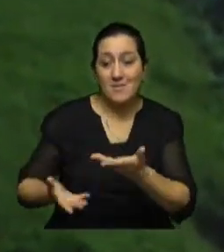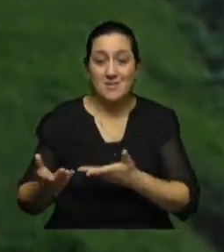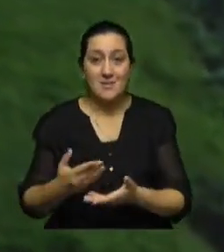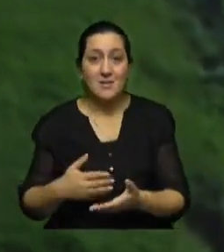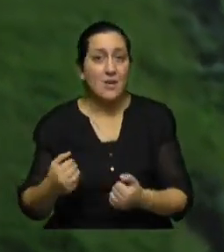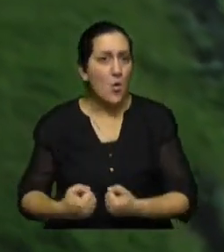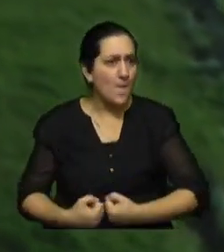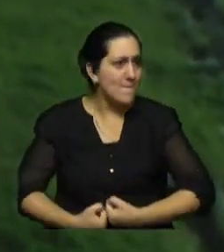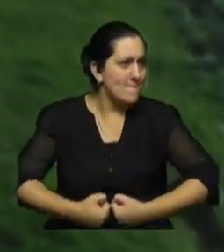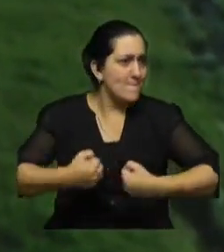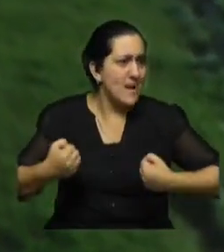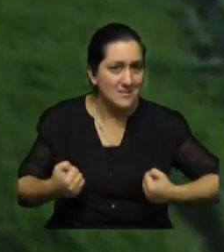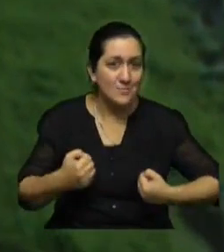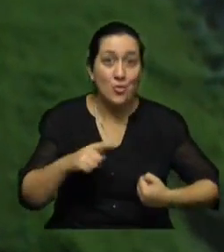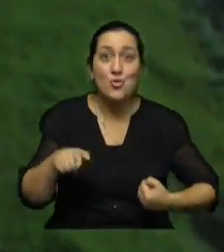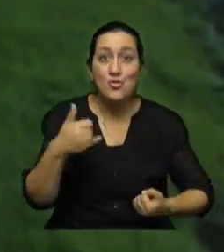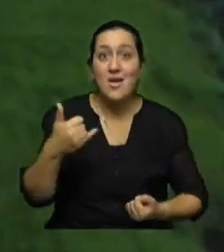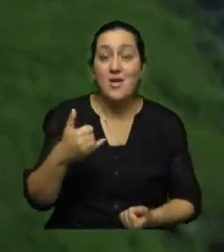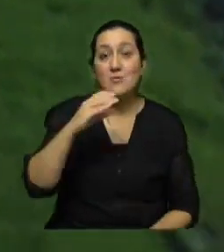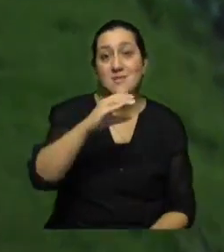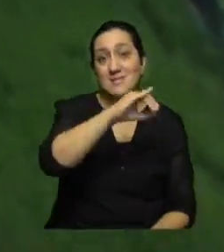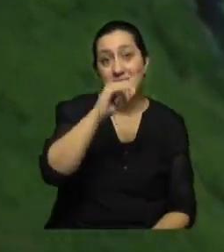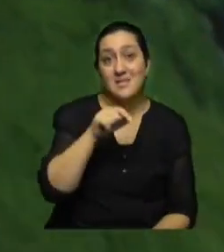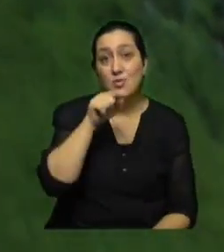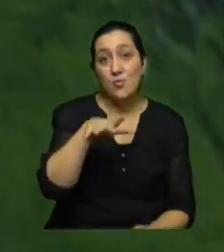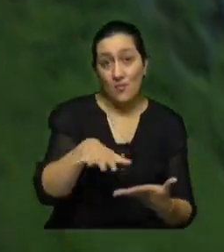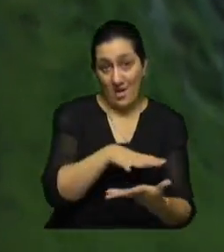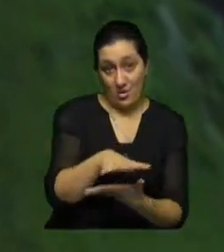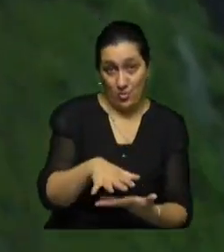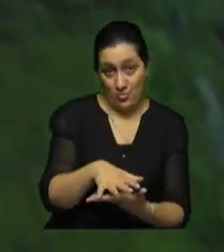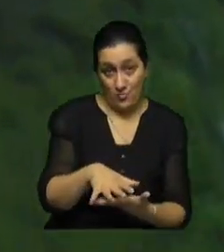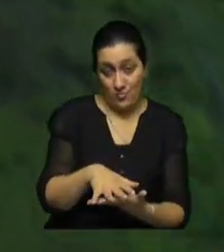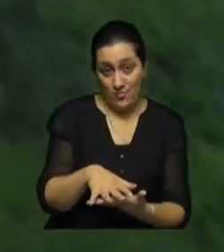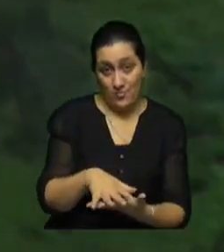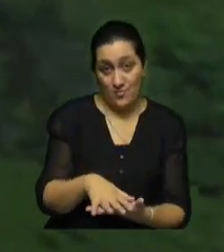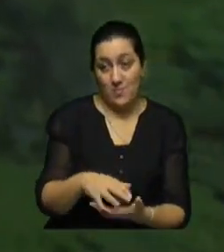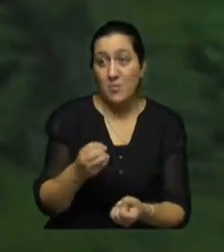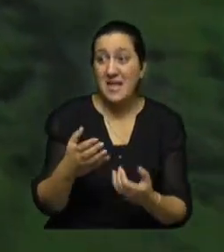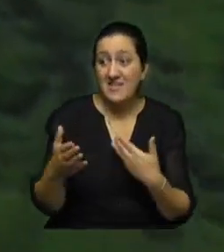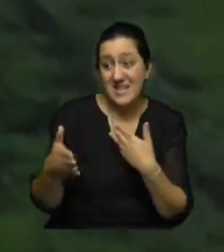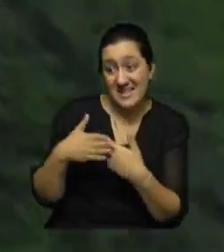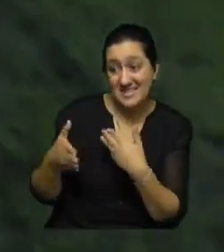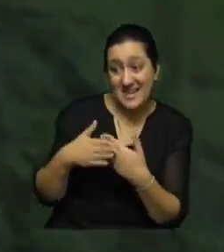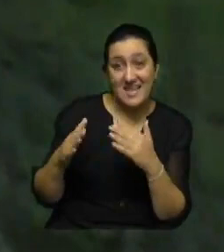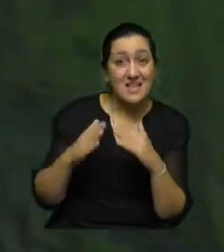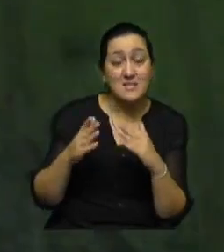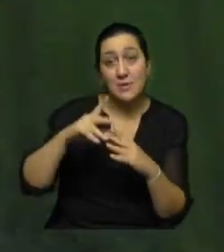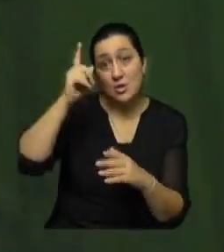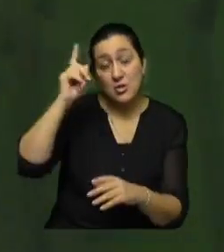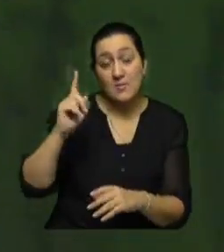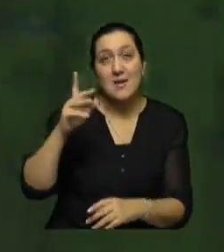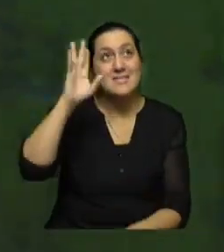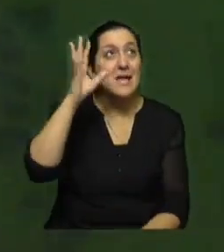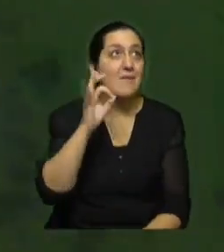más que se pueda donde hay un centro cultural en tu barrio, que muchas veces a la vuelta de la esquina tenemos uno y no lo sabemos. Sí sabemos la seccional,